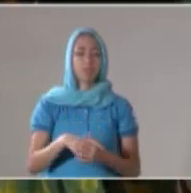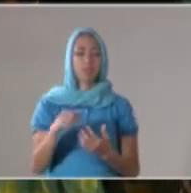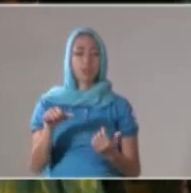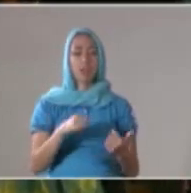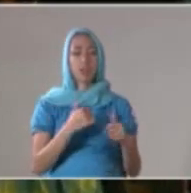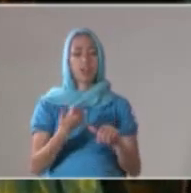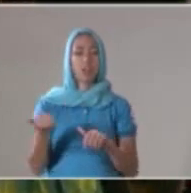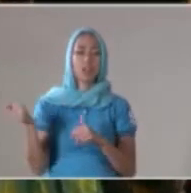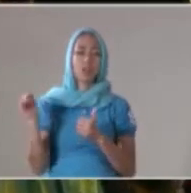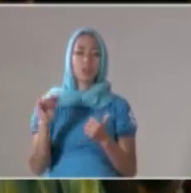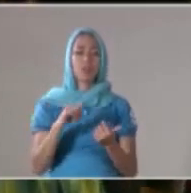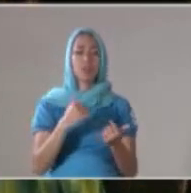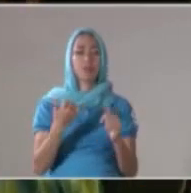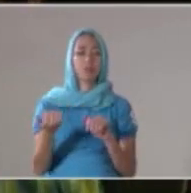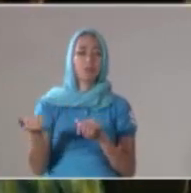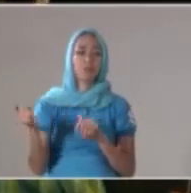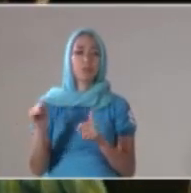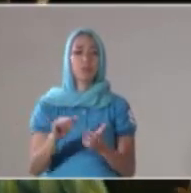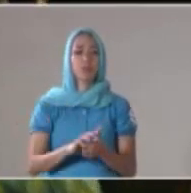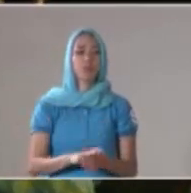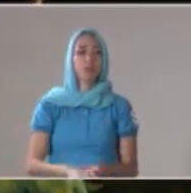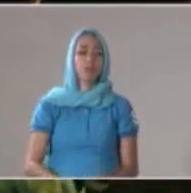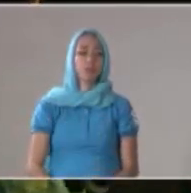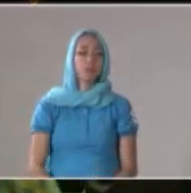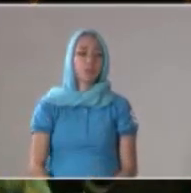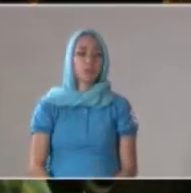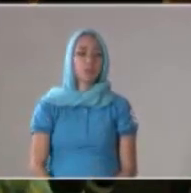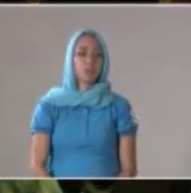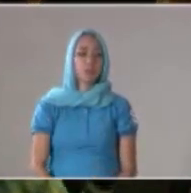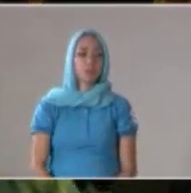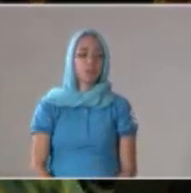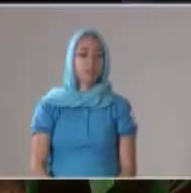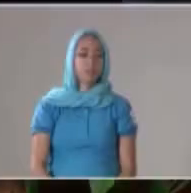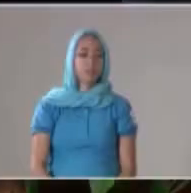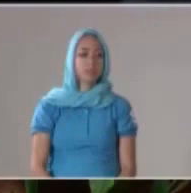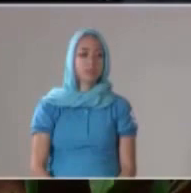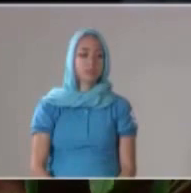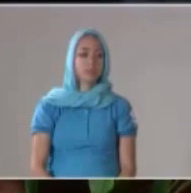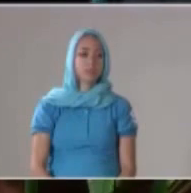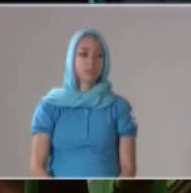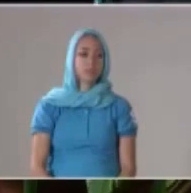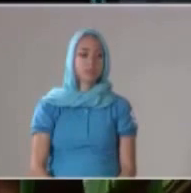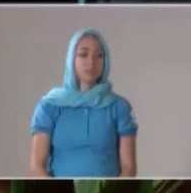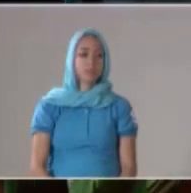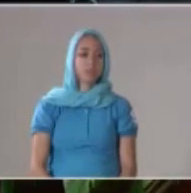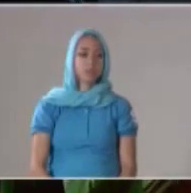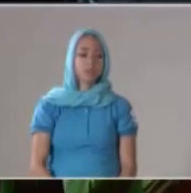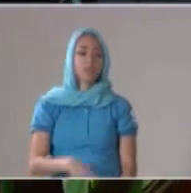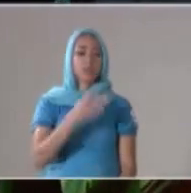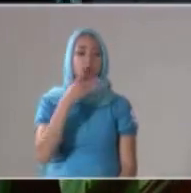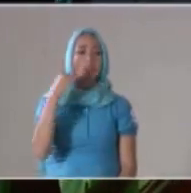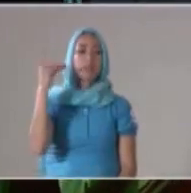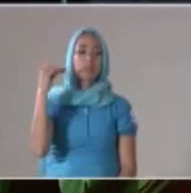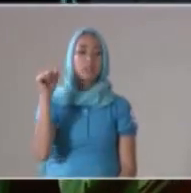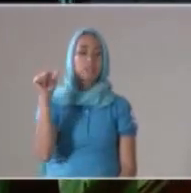un aplauso al Señor, hermano. Dios es bueno y para siempre su misericordia.